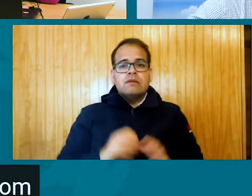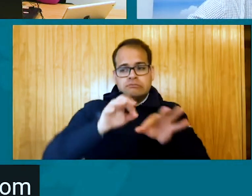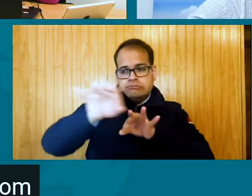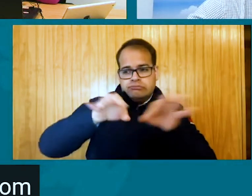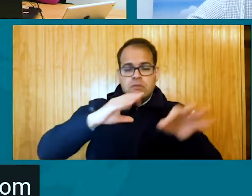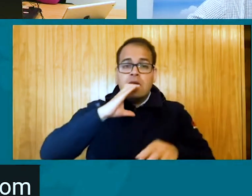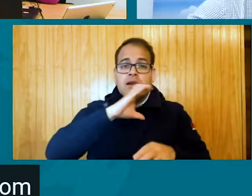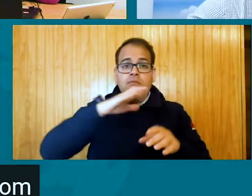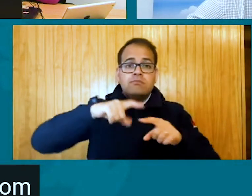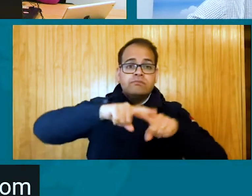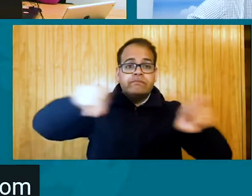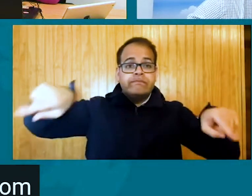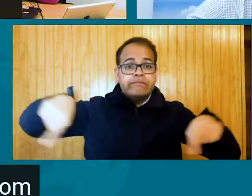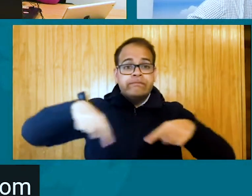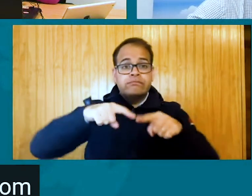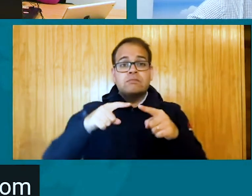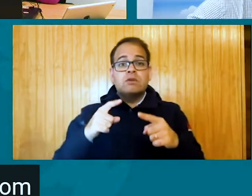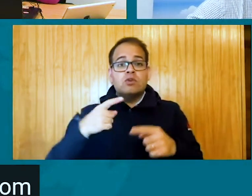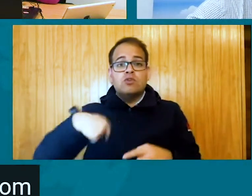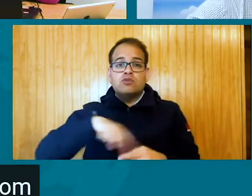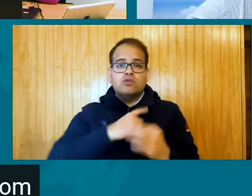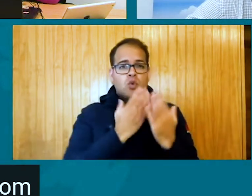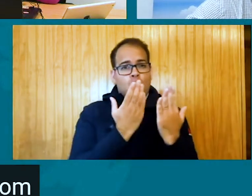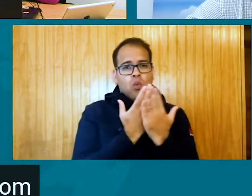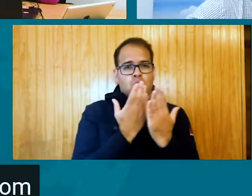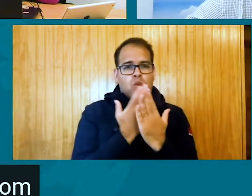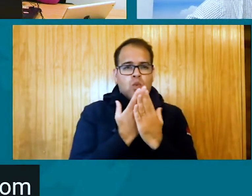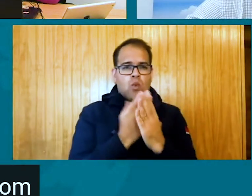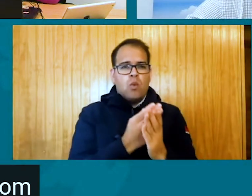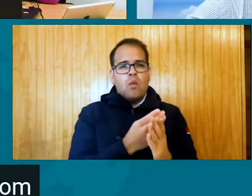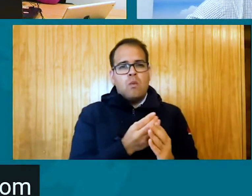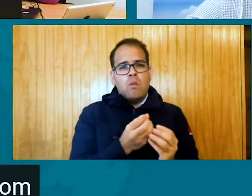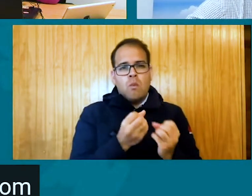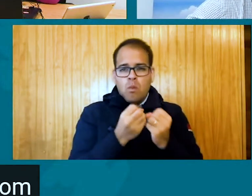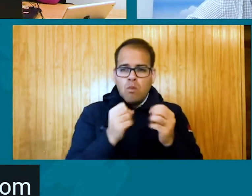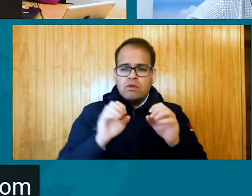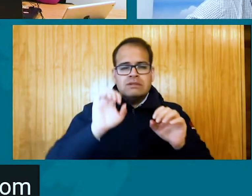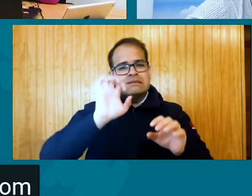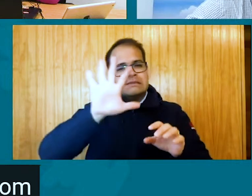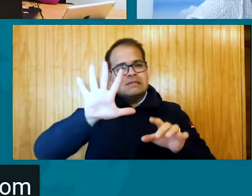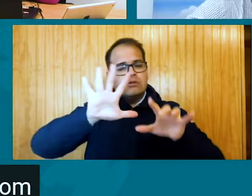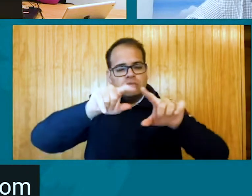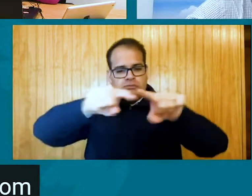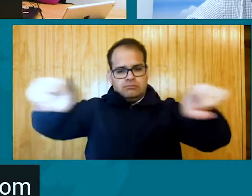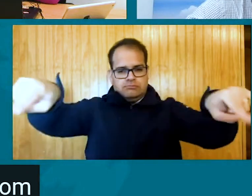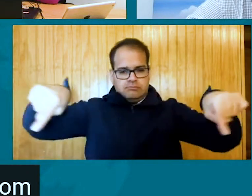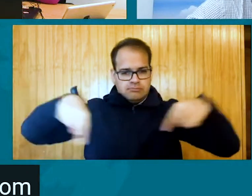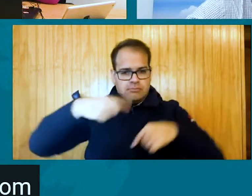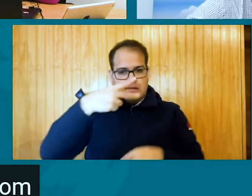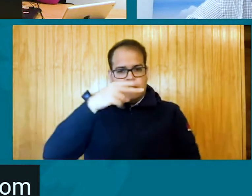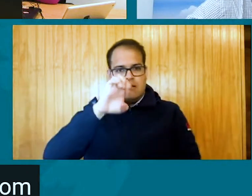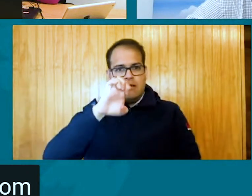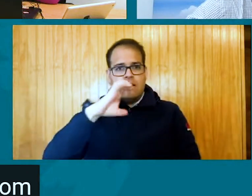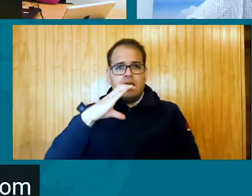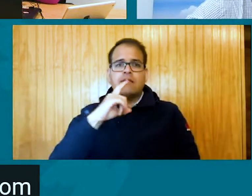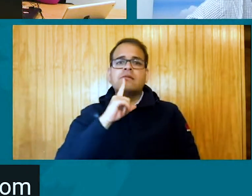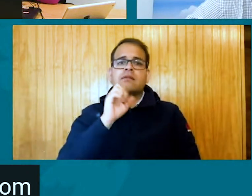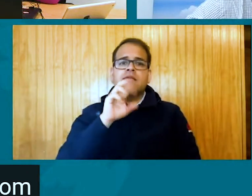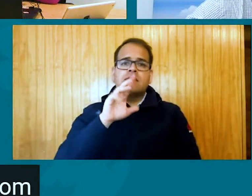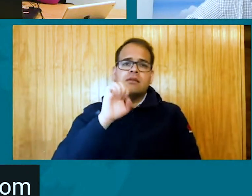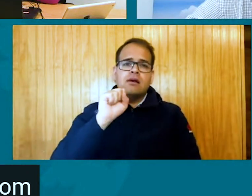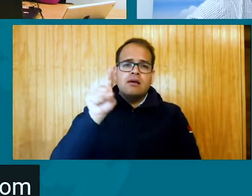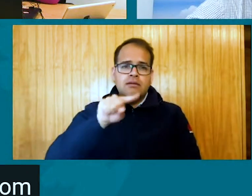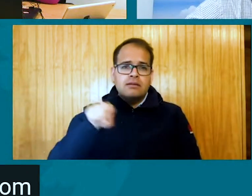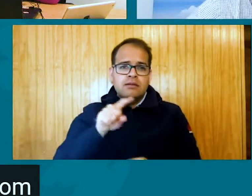campo hemos hecho estudios agroclimáticos de campos de 5 hectáreas, 3 hectáreas, y también tengo estudios